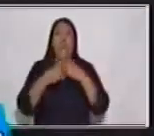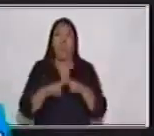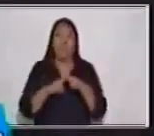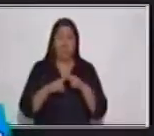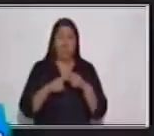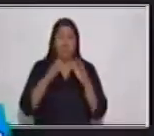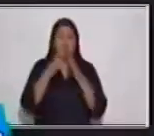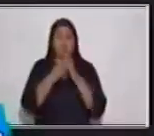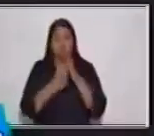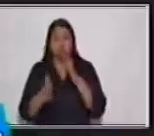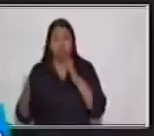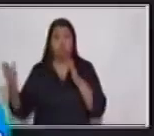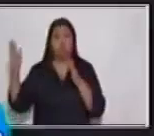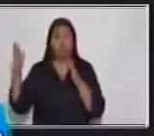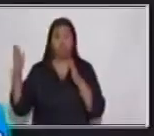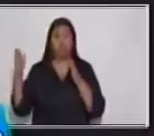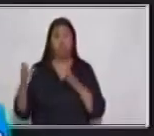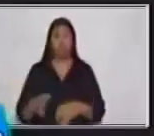desarrollarlas.